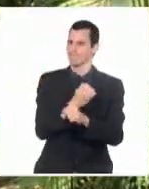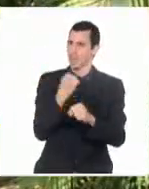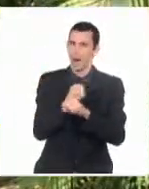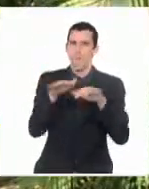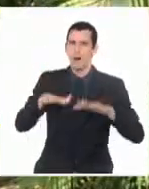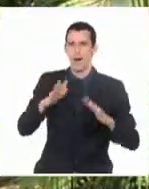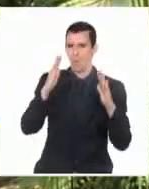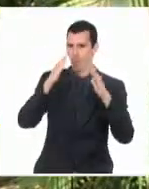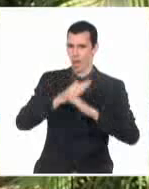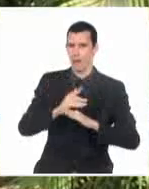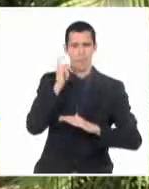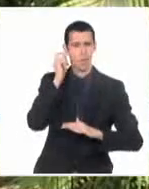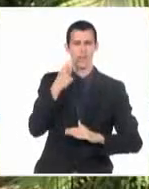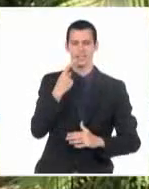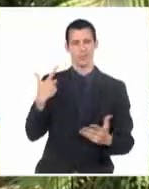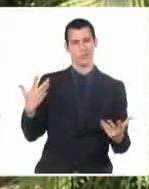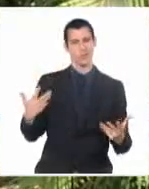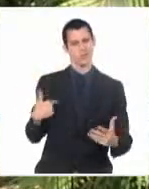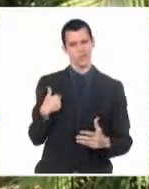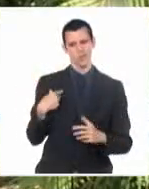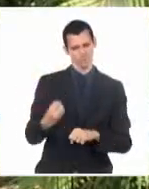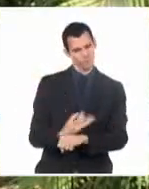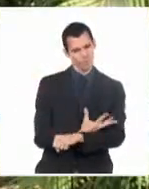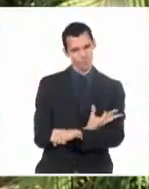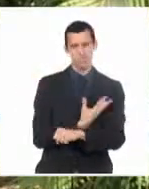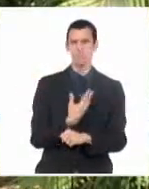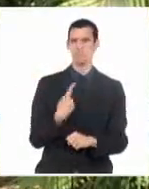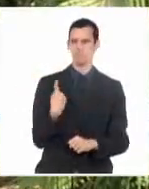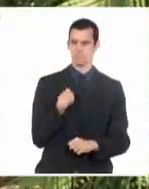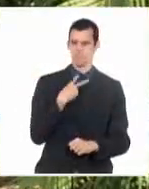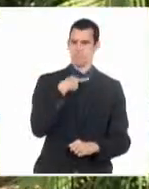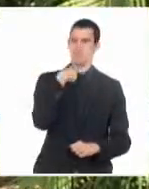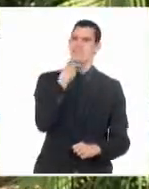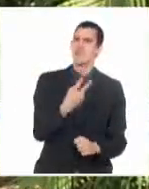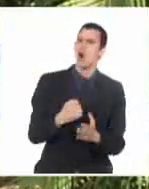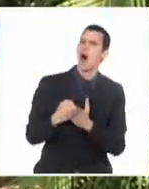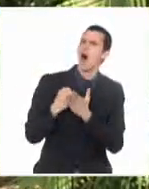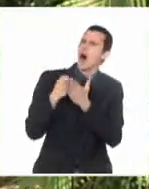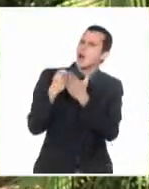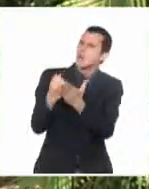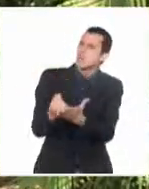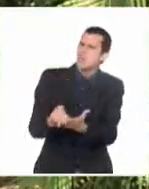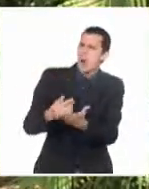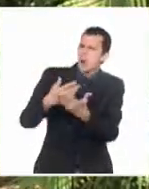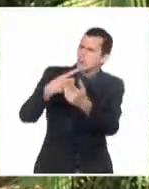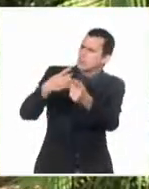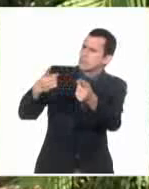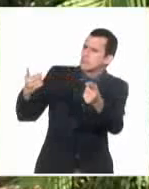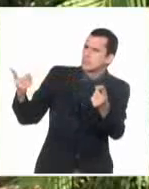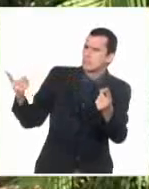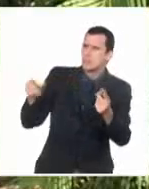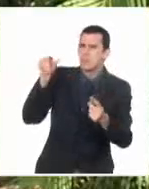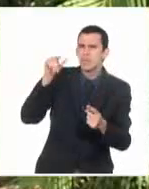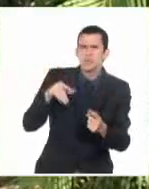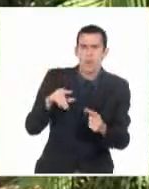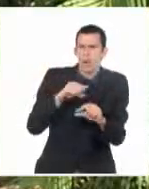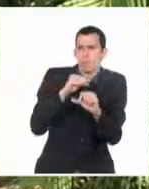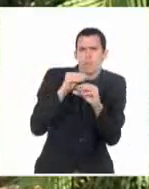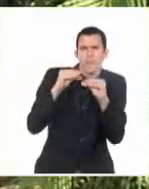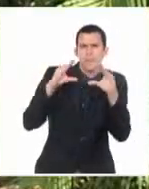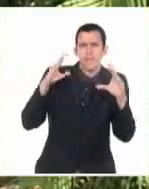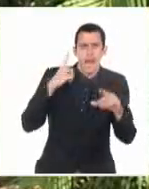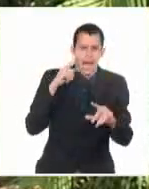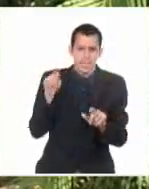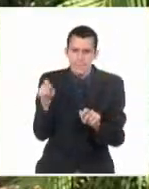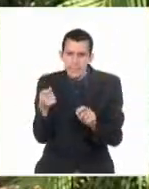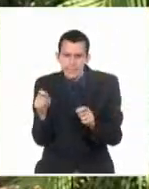sentido, de que mi voz les ayuda, les comunica como una tranquilidad, una seguridad, una dulzura. Entonces, imagínate,